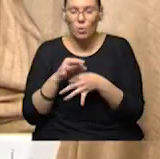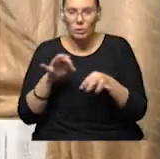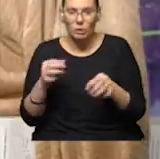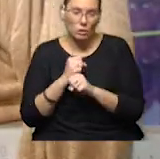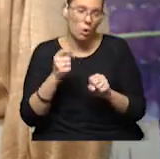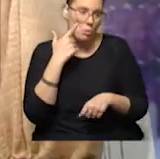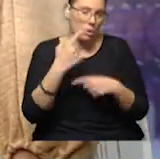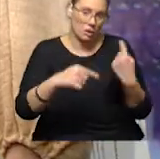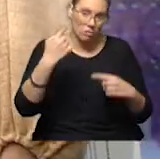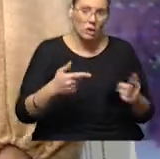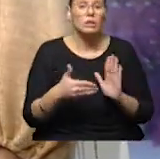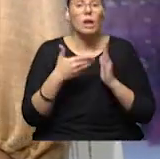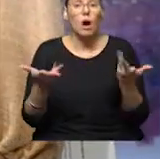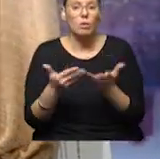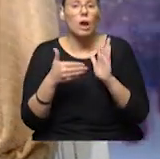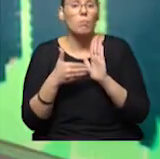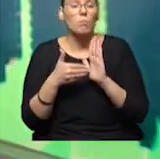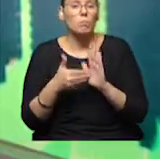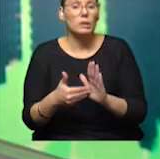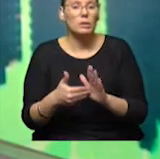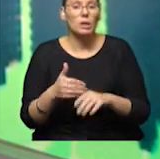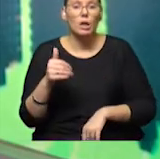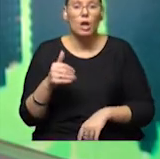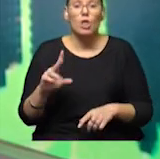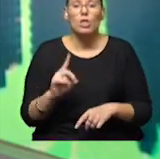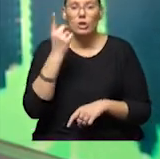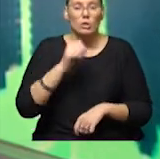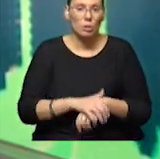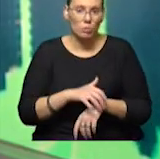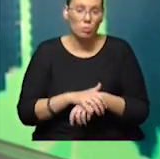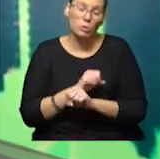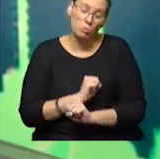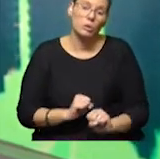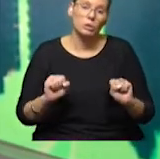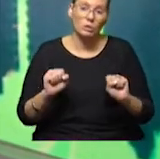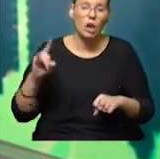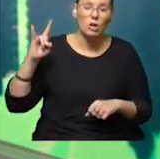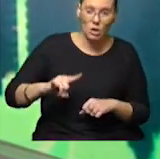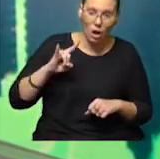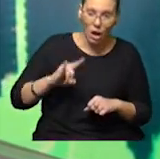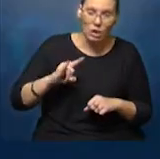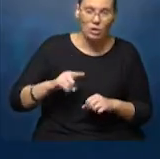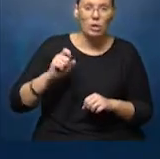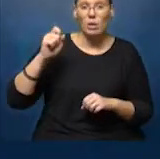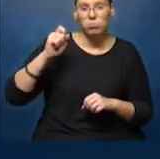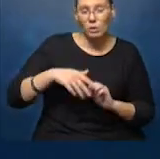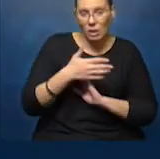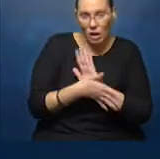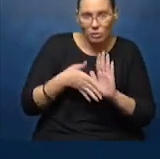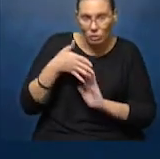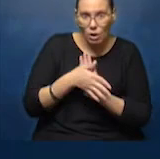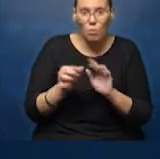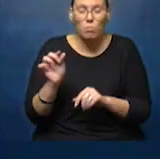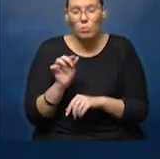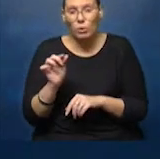¿Dioses del Momento que vas a presentar? Y es como una resignificación, si se puede decir, del rock and roll nacional. Es como un poco